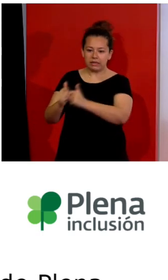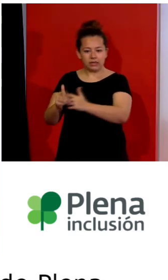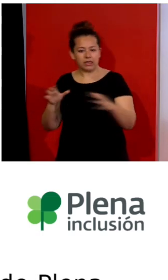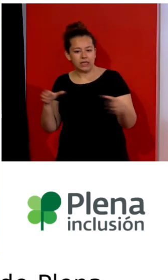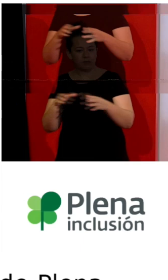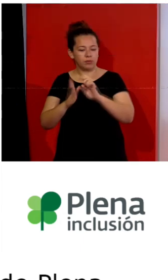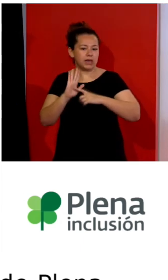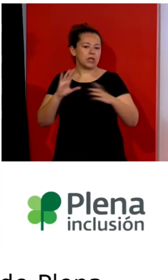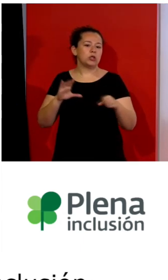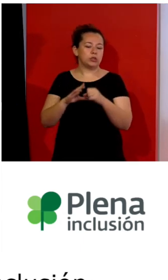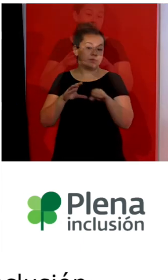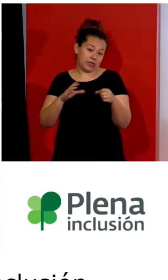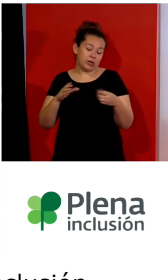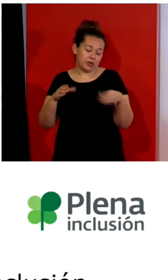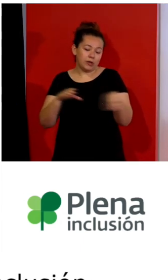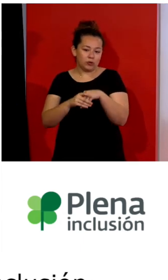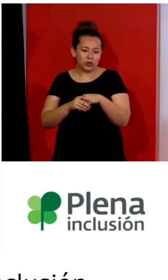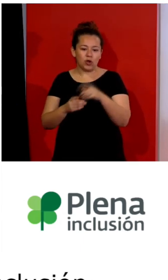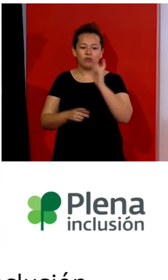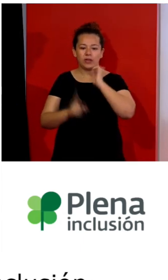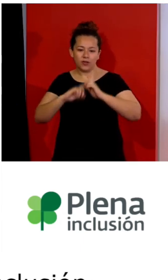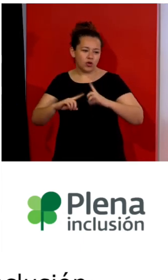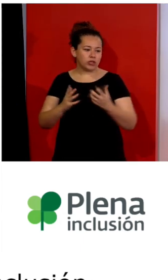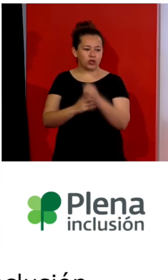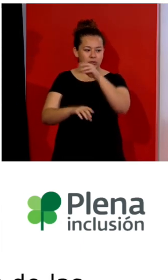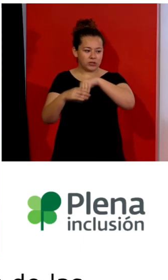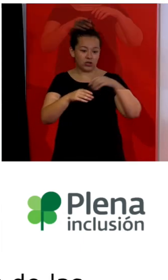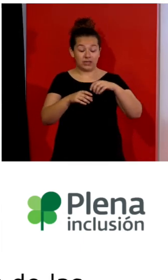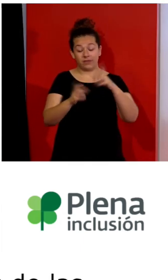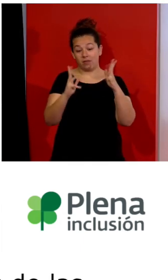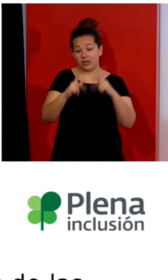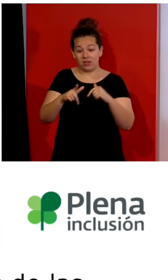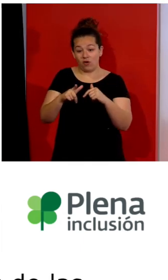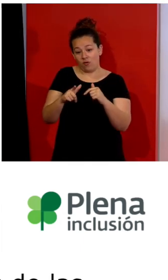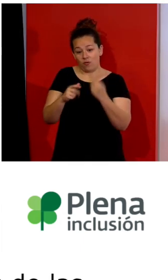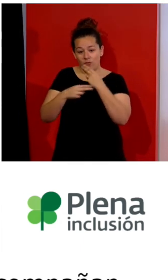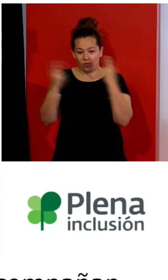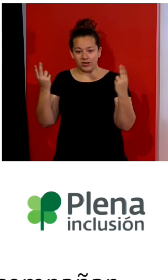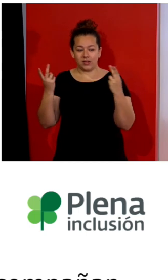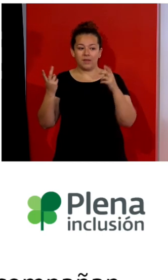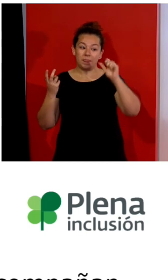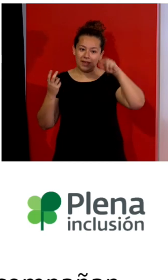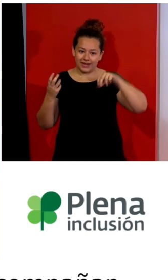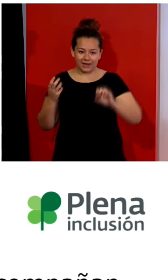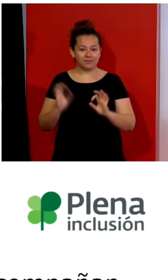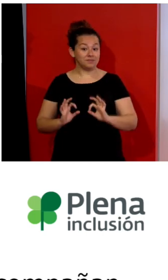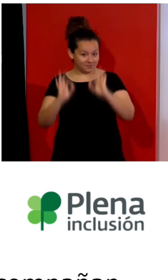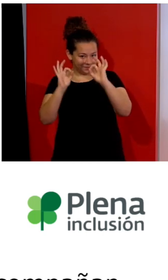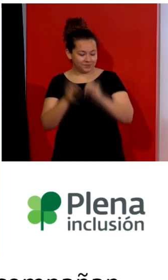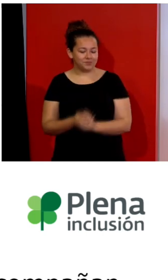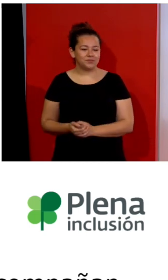directores, responsables y miembros de administraciones públicas que hoy nos acompañan, Ana, muy especialmente, señores y